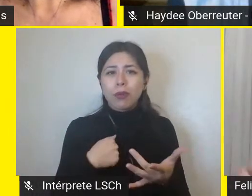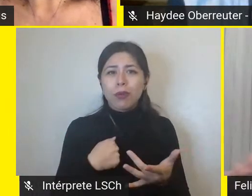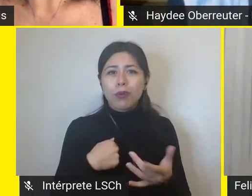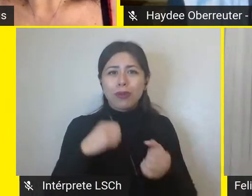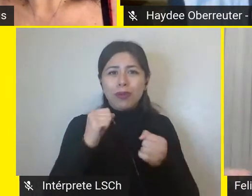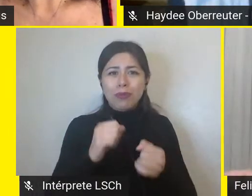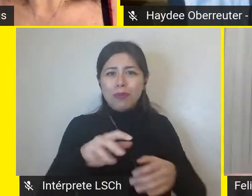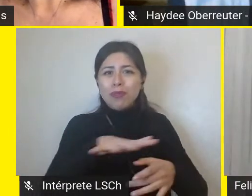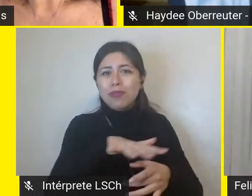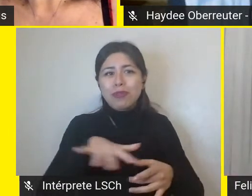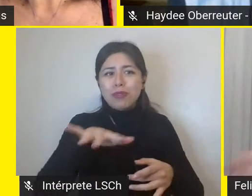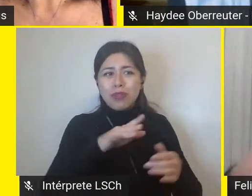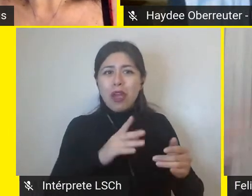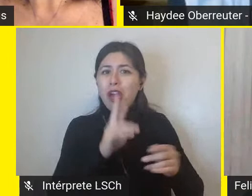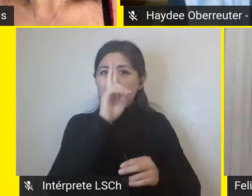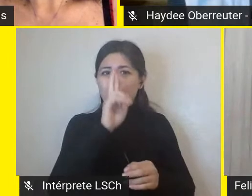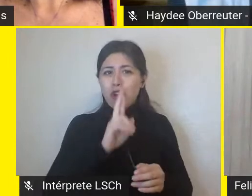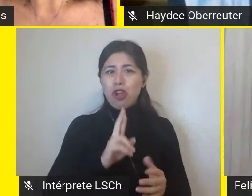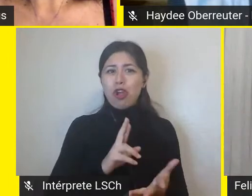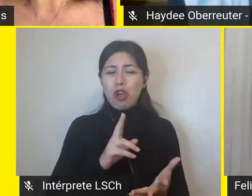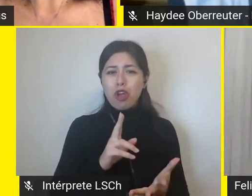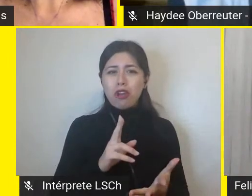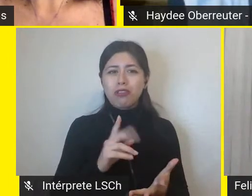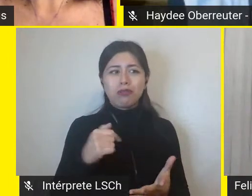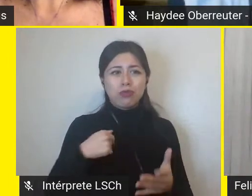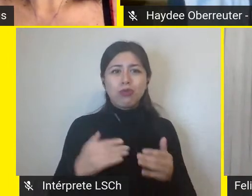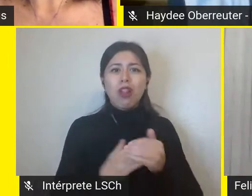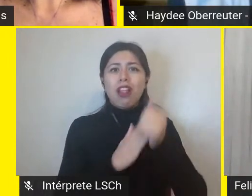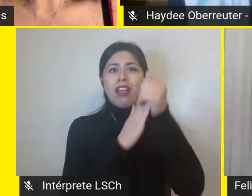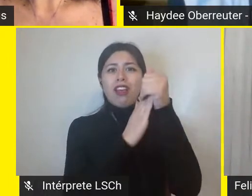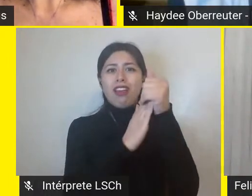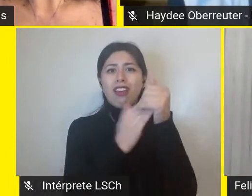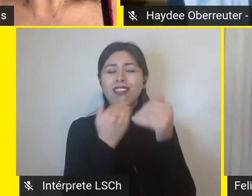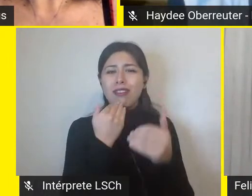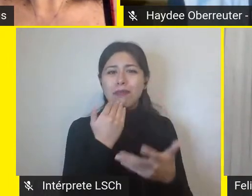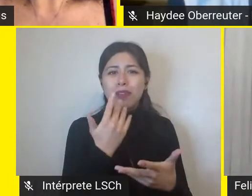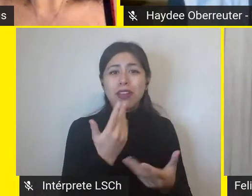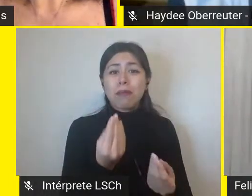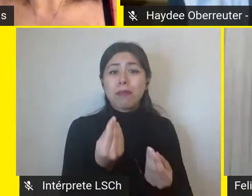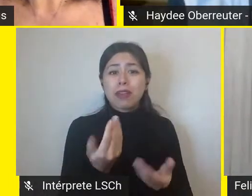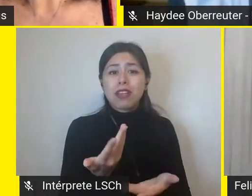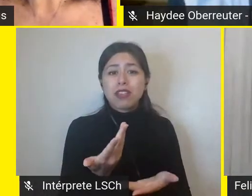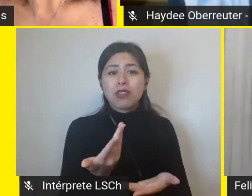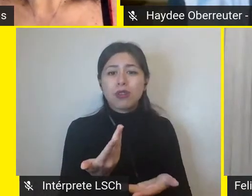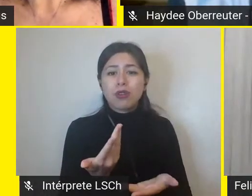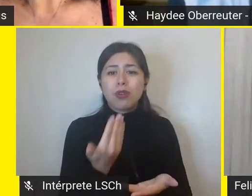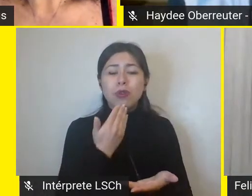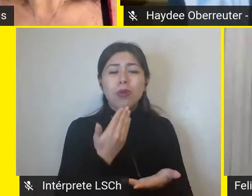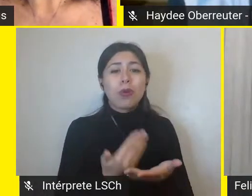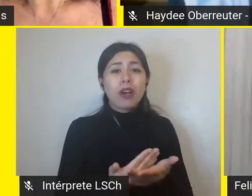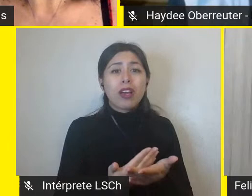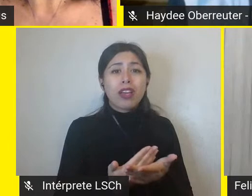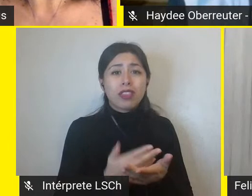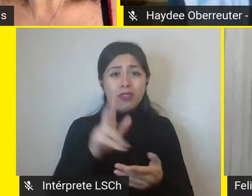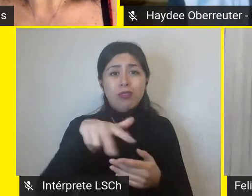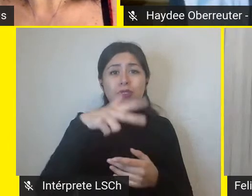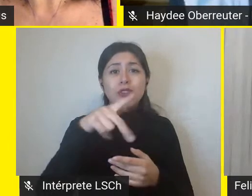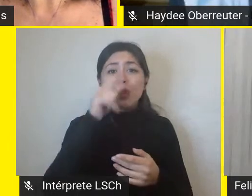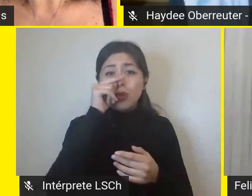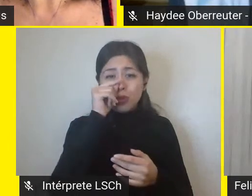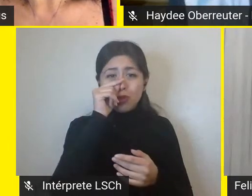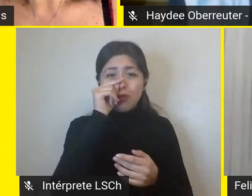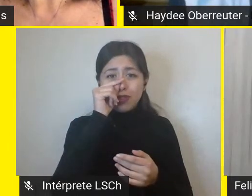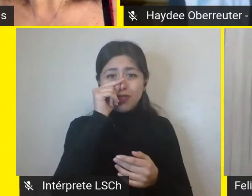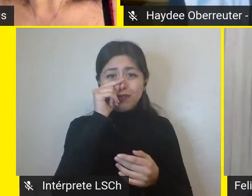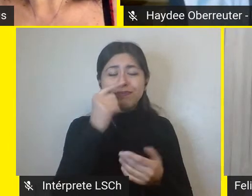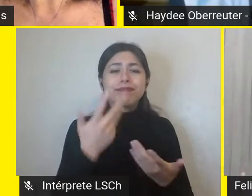sociedad dependiendo del momento en que sale y uno toma un liderazgo. Como ocurrió en los meses del 18 de octubre. Entonces,